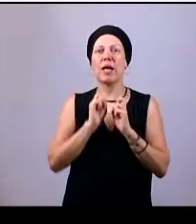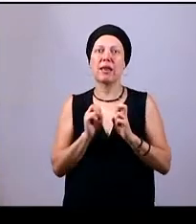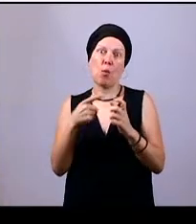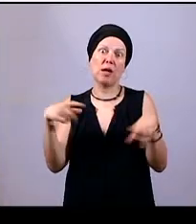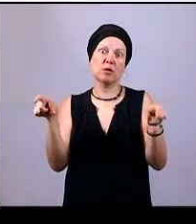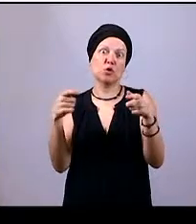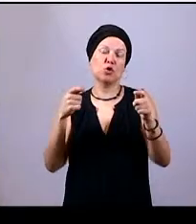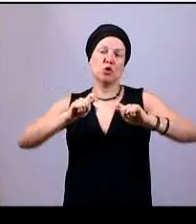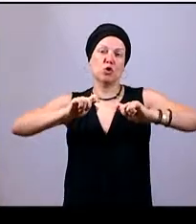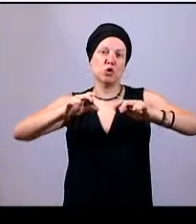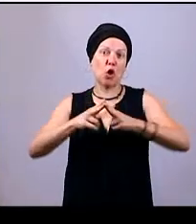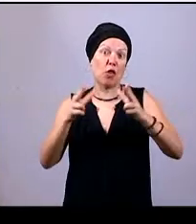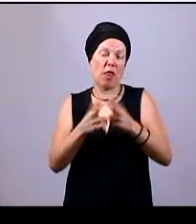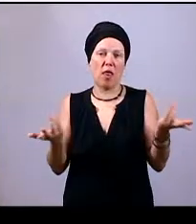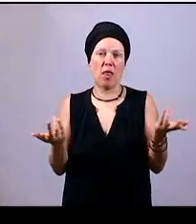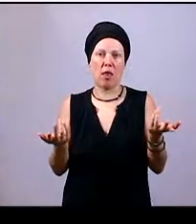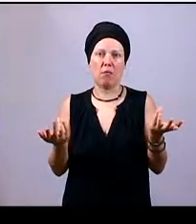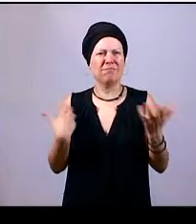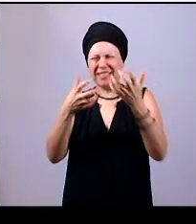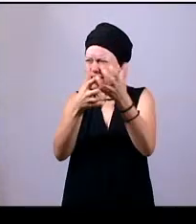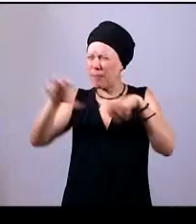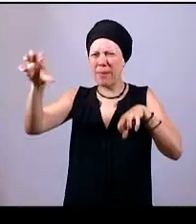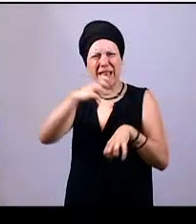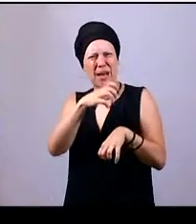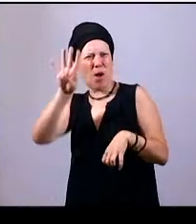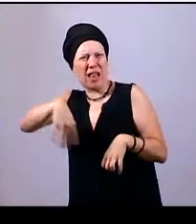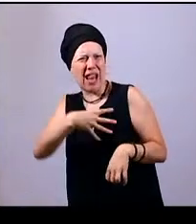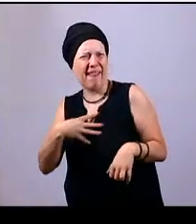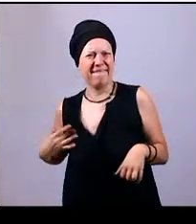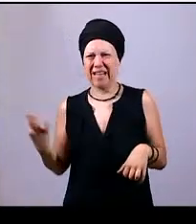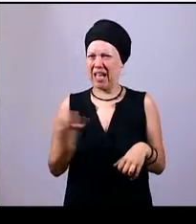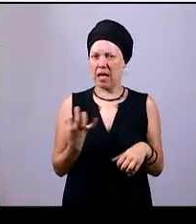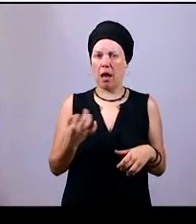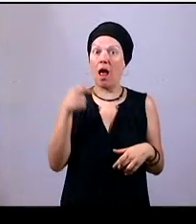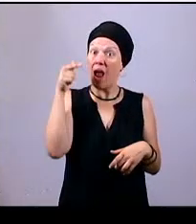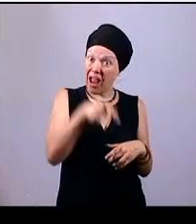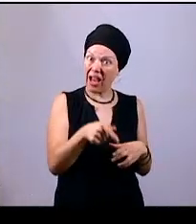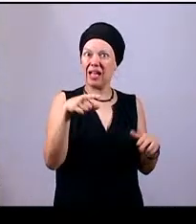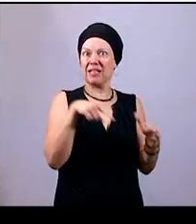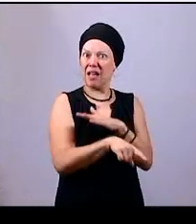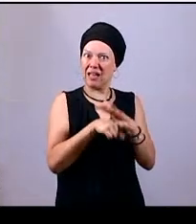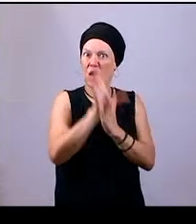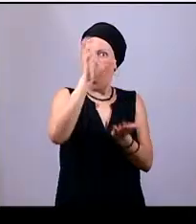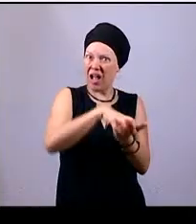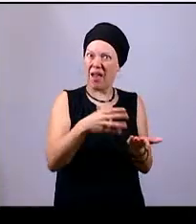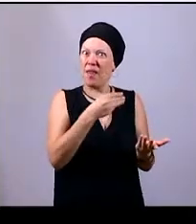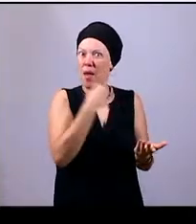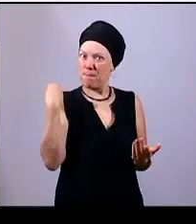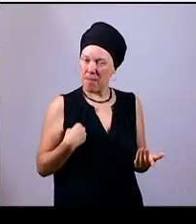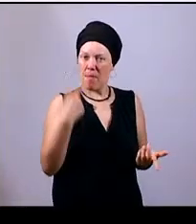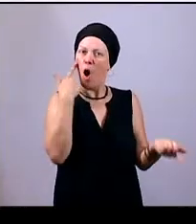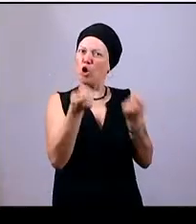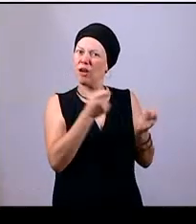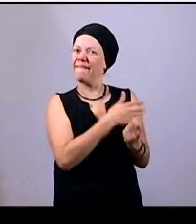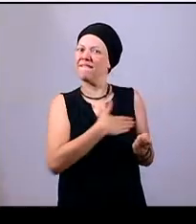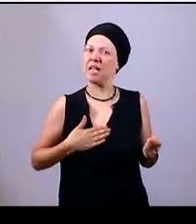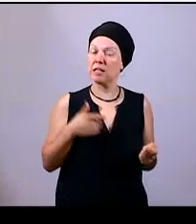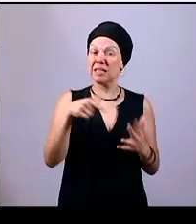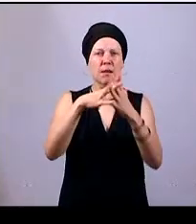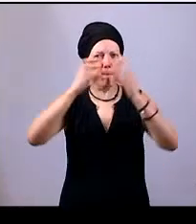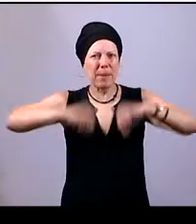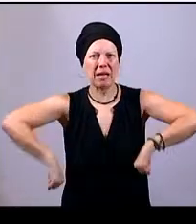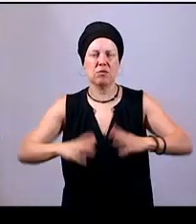sociedades. ¿Qué quiere el separatismo catalán? Controlar esta agencia. Y aquí, en este pacto, en este